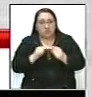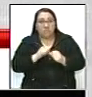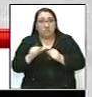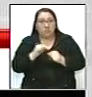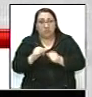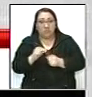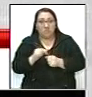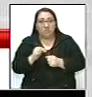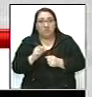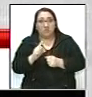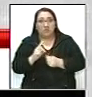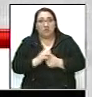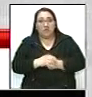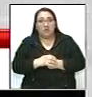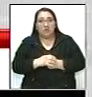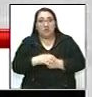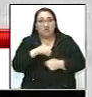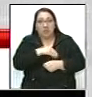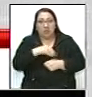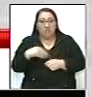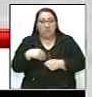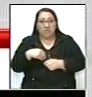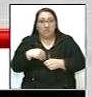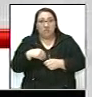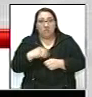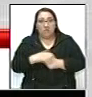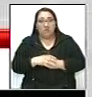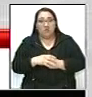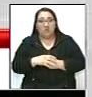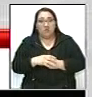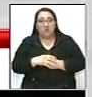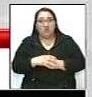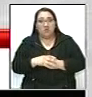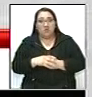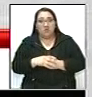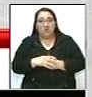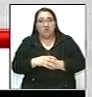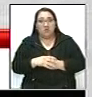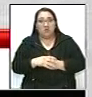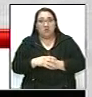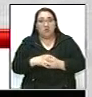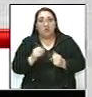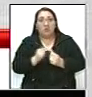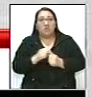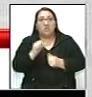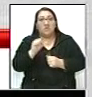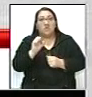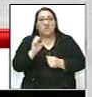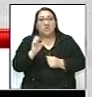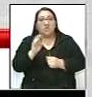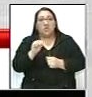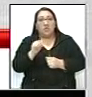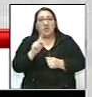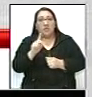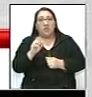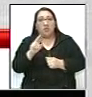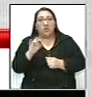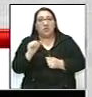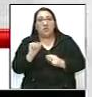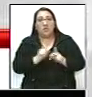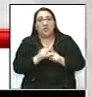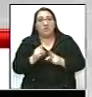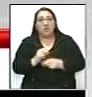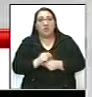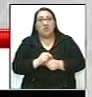número de miembros del Parlamento Nacional en cuanto a senadores y en cuanto también